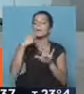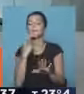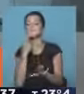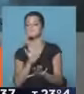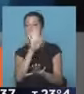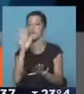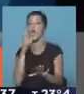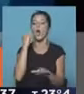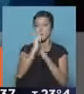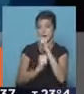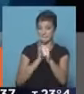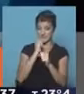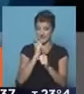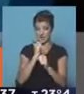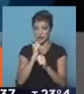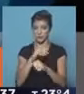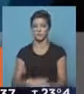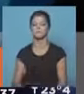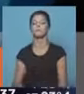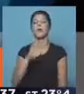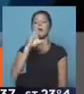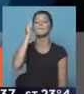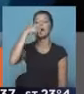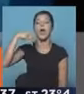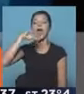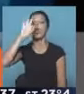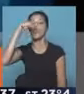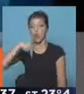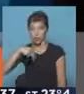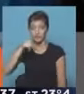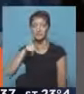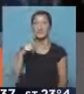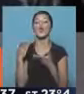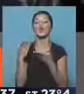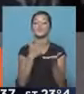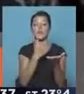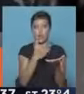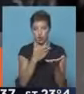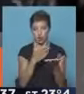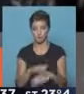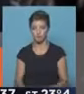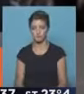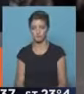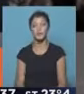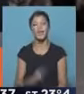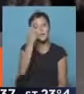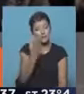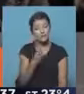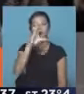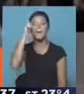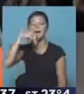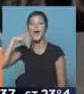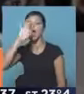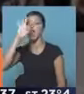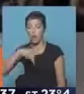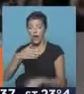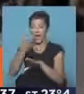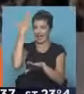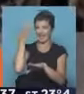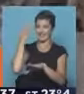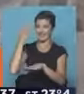empresario mediático ultra conservador stephen panel como consejero principal banon quien fue además su jefe de campaña